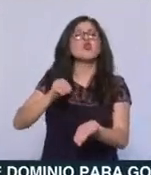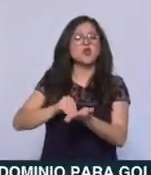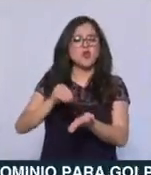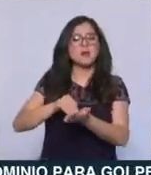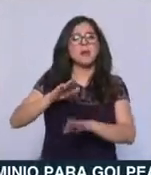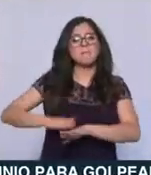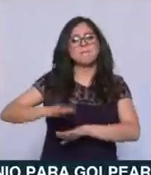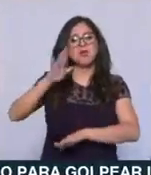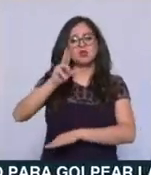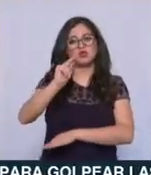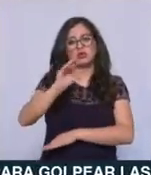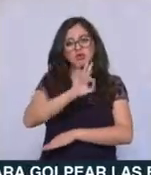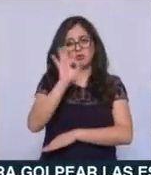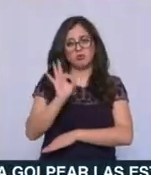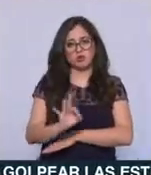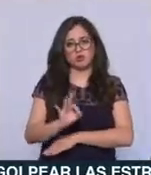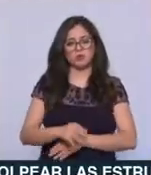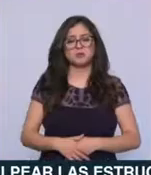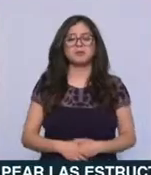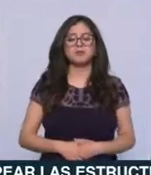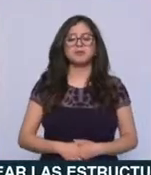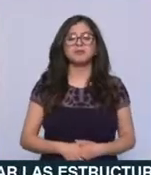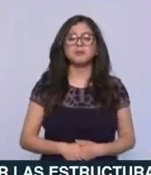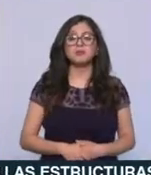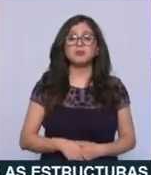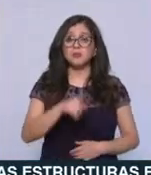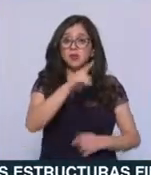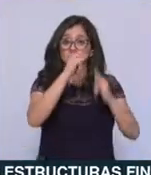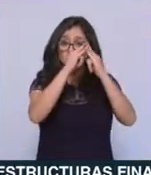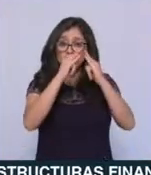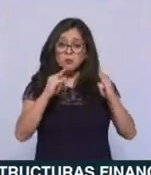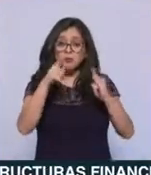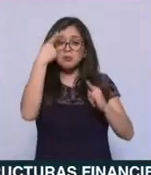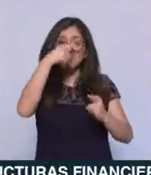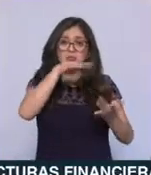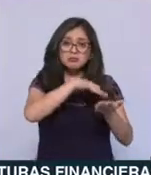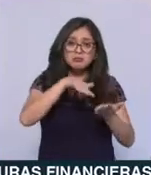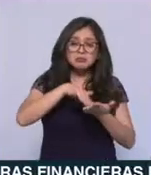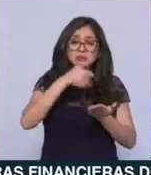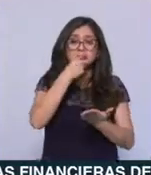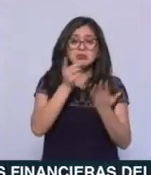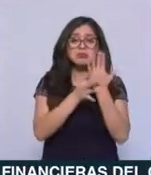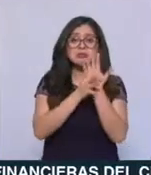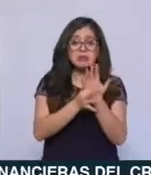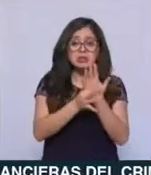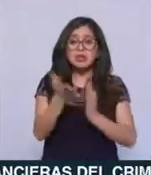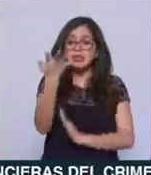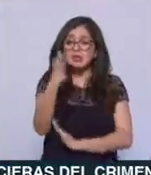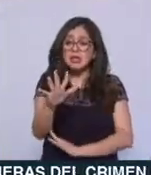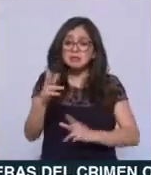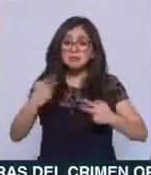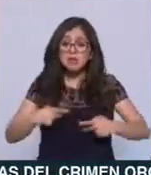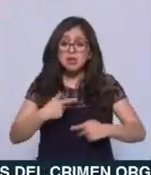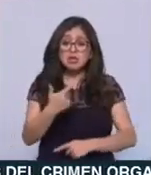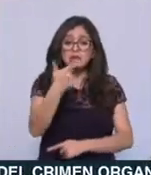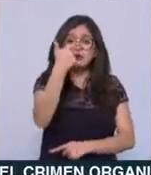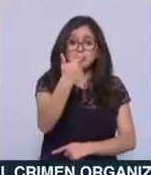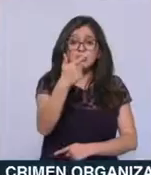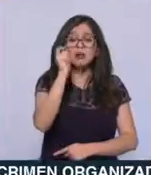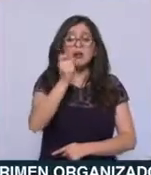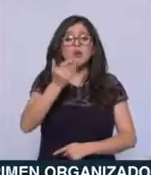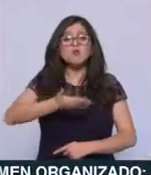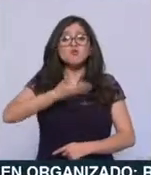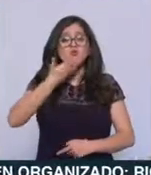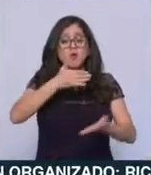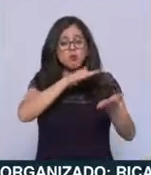de 80%. Los resultados del módulo sobre lectura también señalaron que 7 de cada 10 personas que practican la lectura